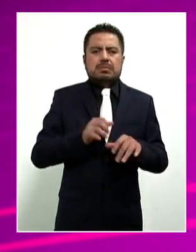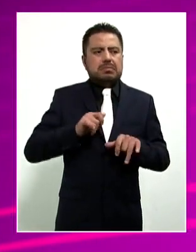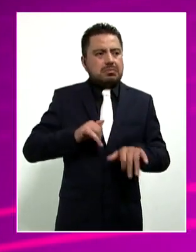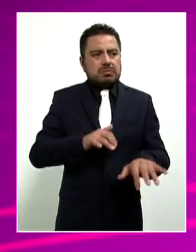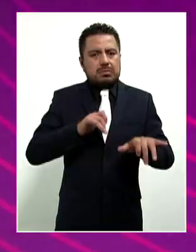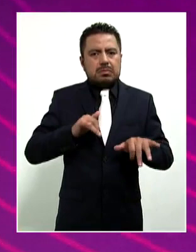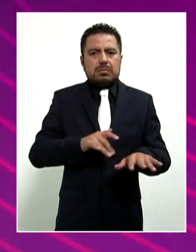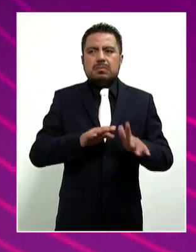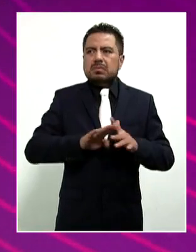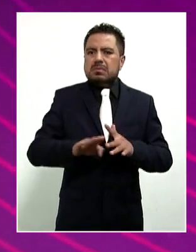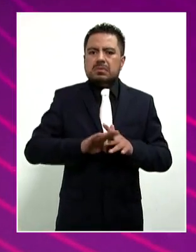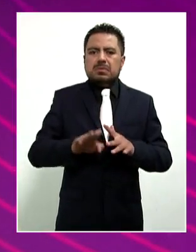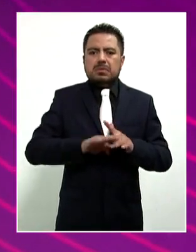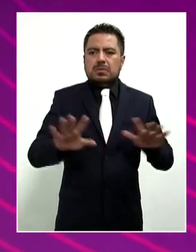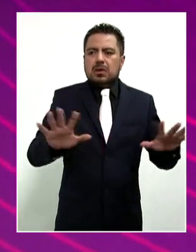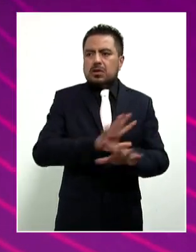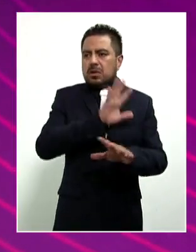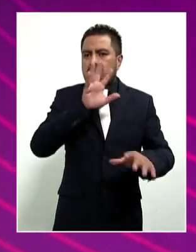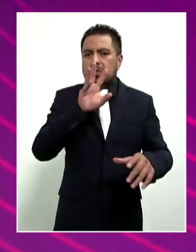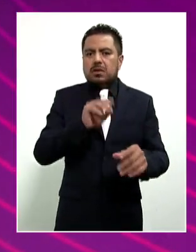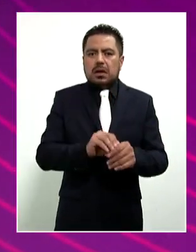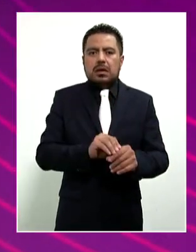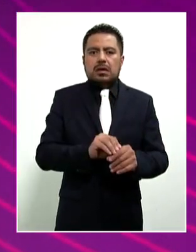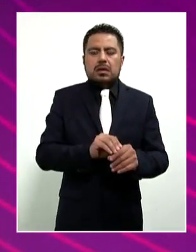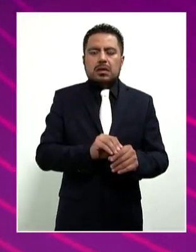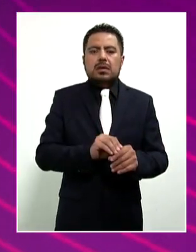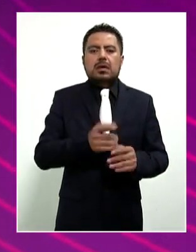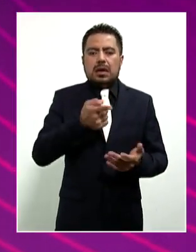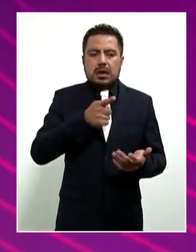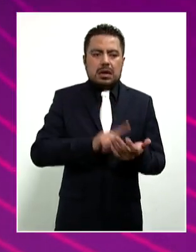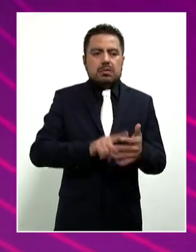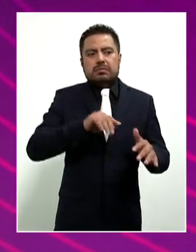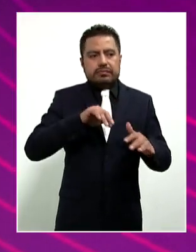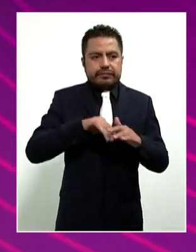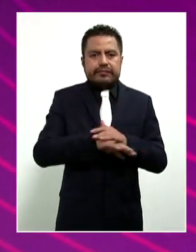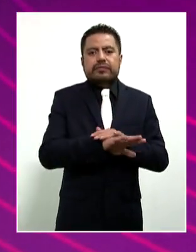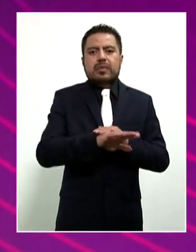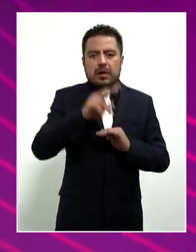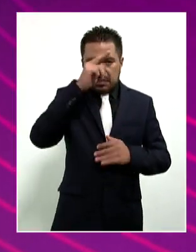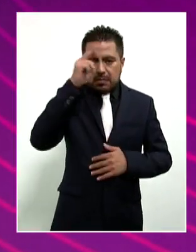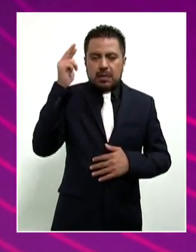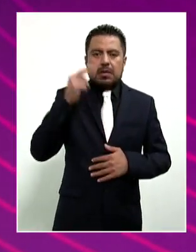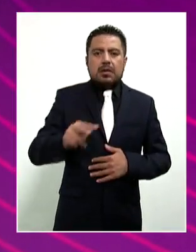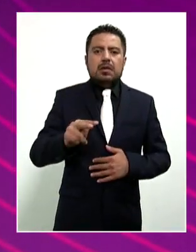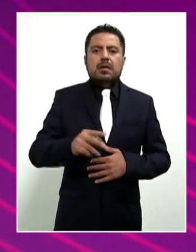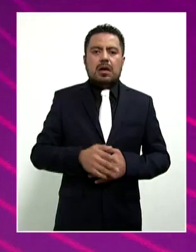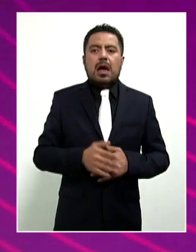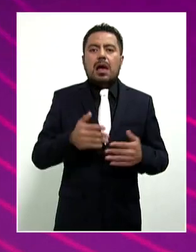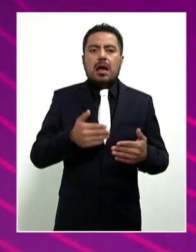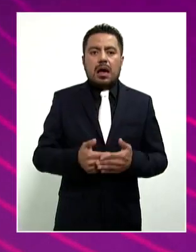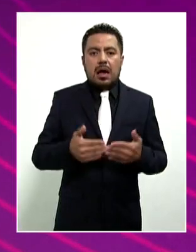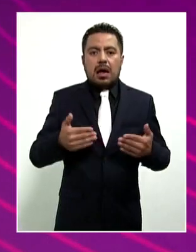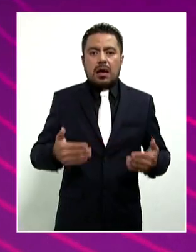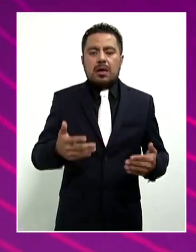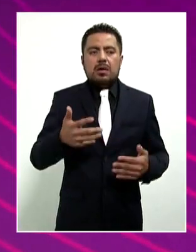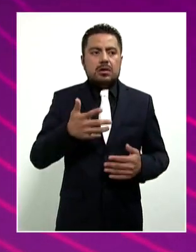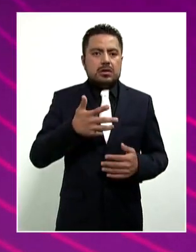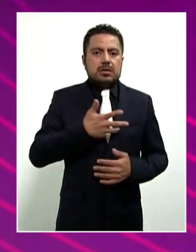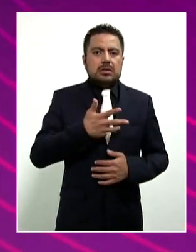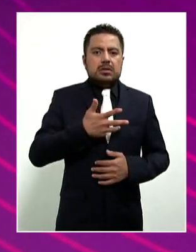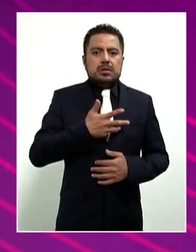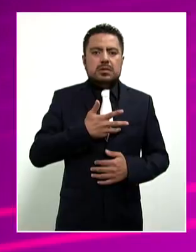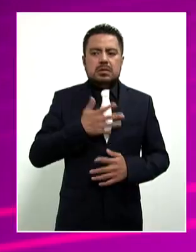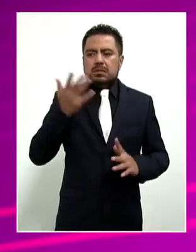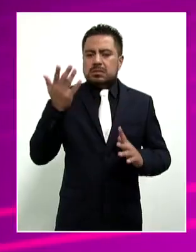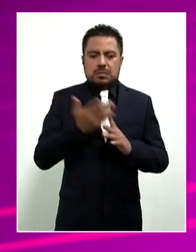flujo migratorio total que ingresa a México. Entonces estamos en